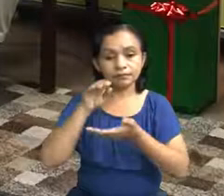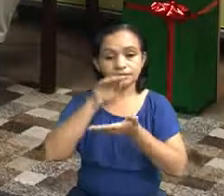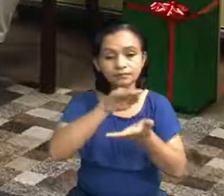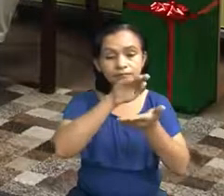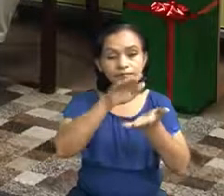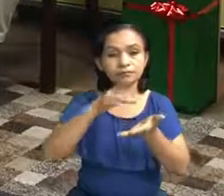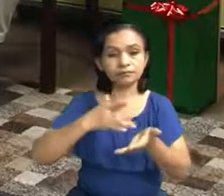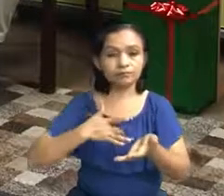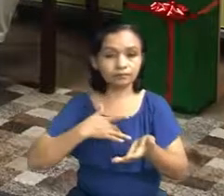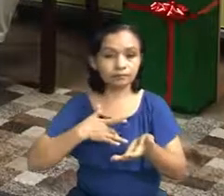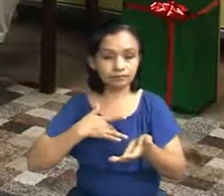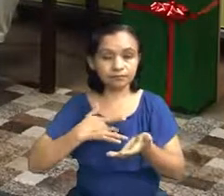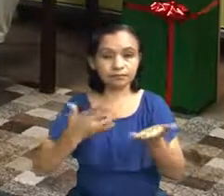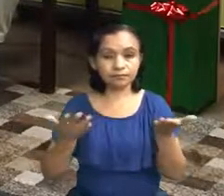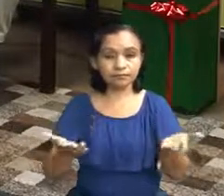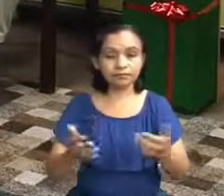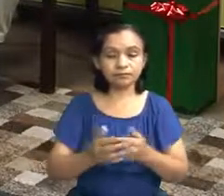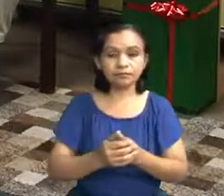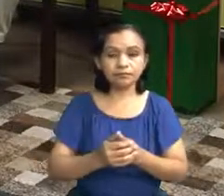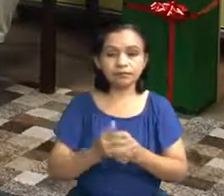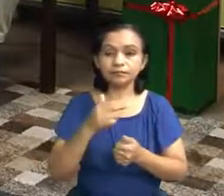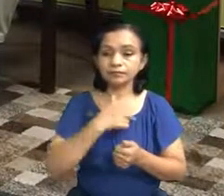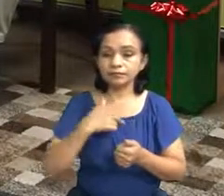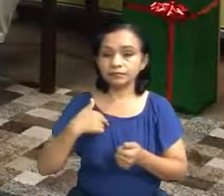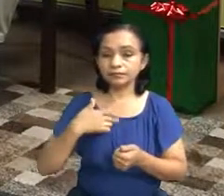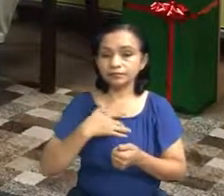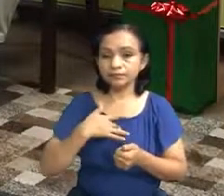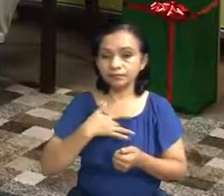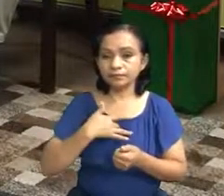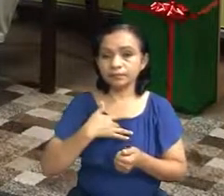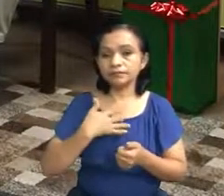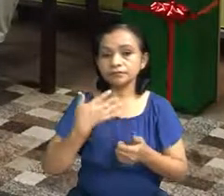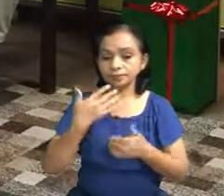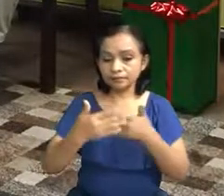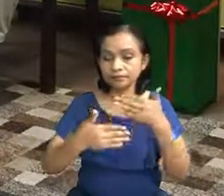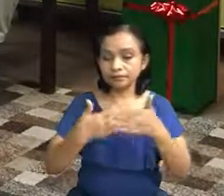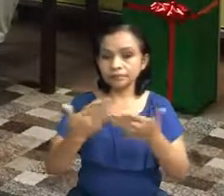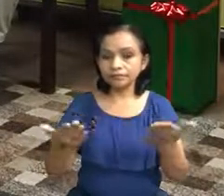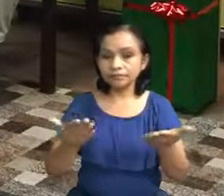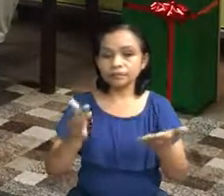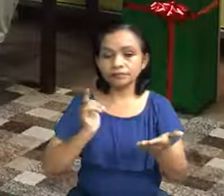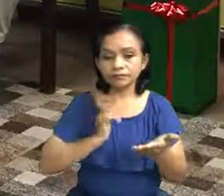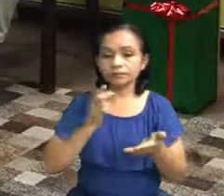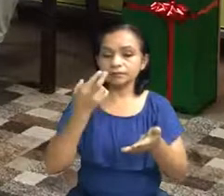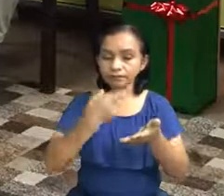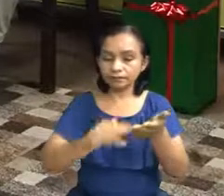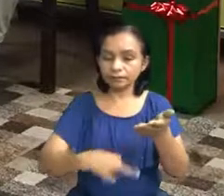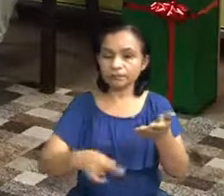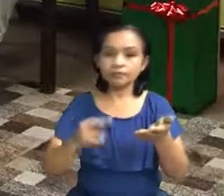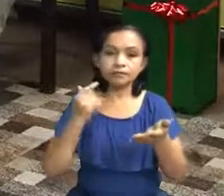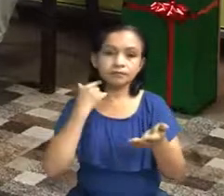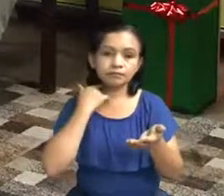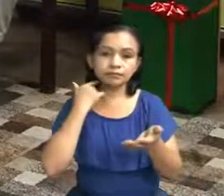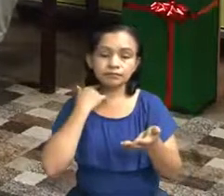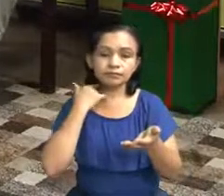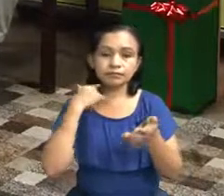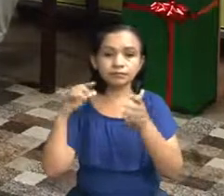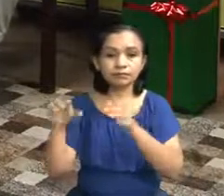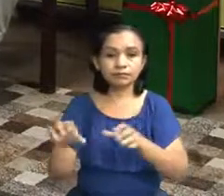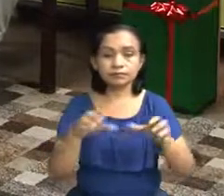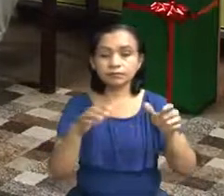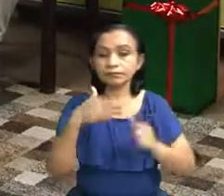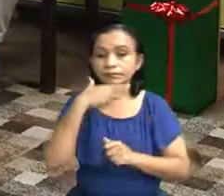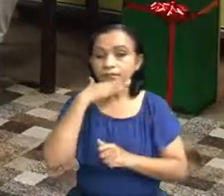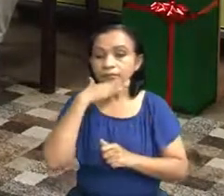se requieran, ¿verdad? Pero eso, pues, se va a necesitar un tiempo para poder procesarlas. Entonces hay que tener sangre disponible, claro, todo el tiempo para esas eventualidades.